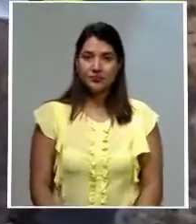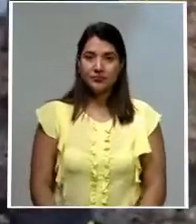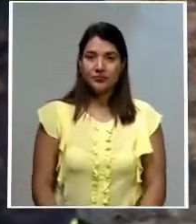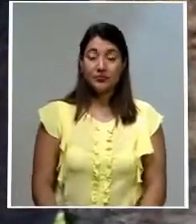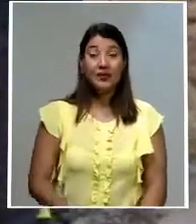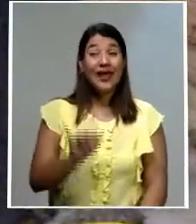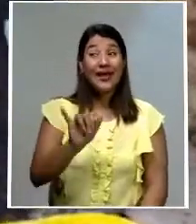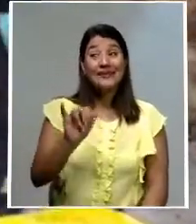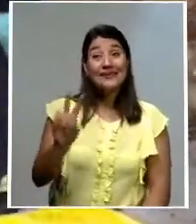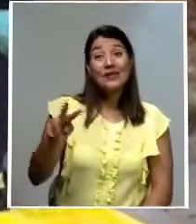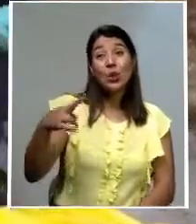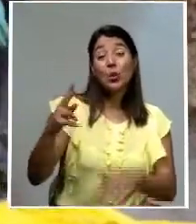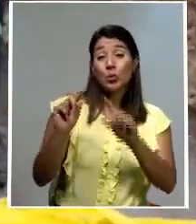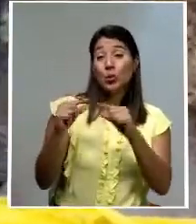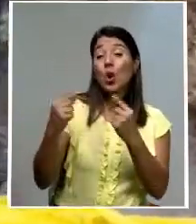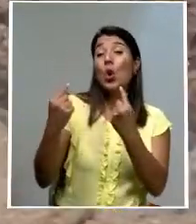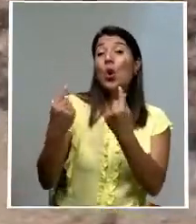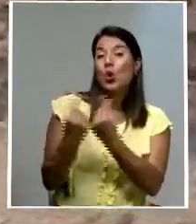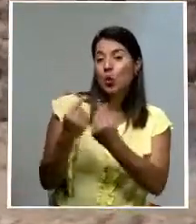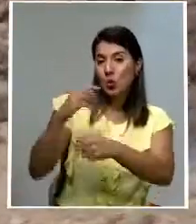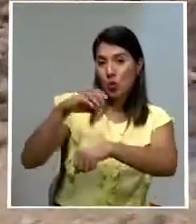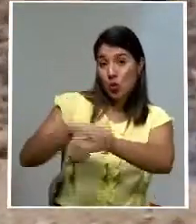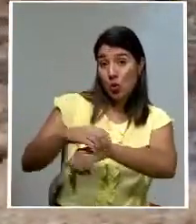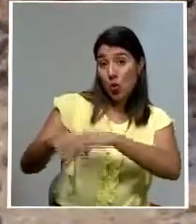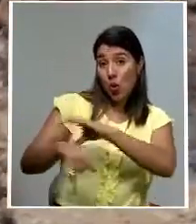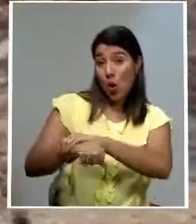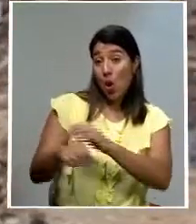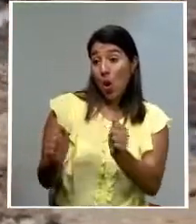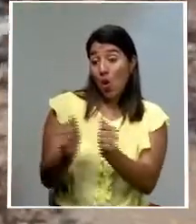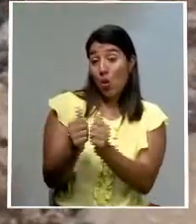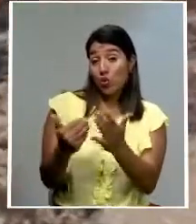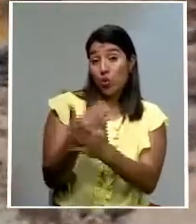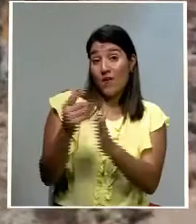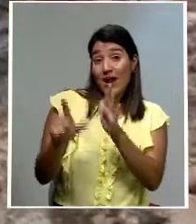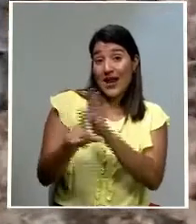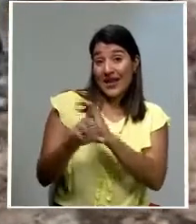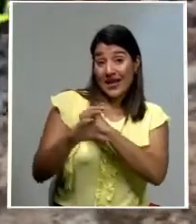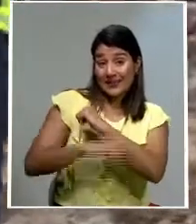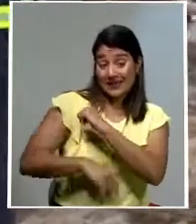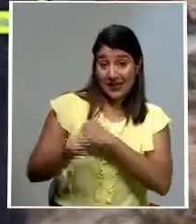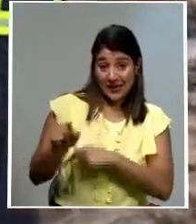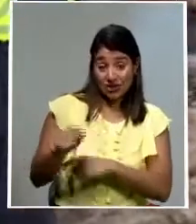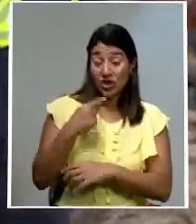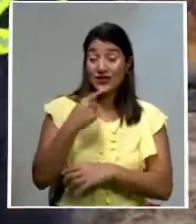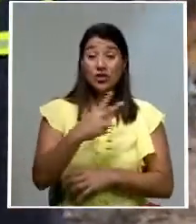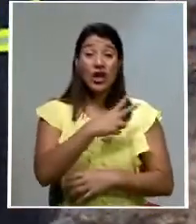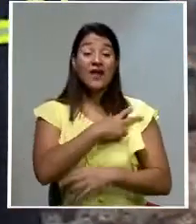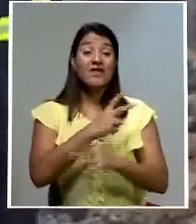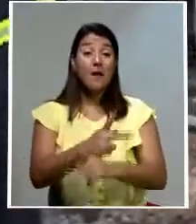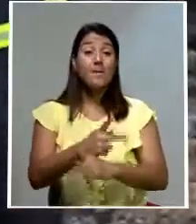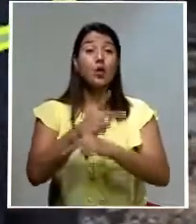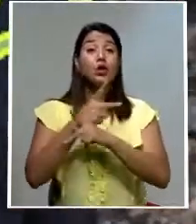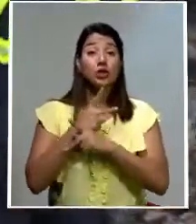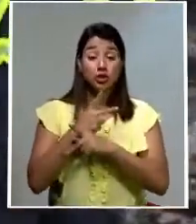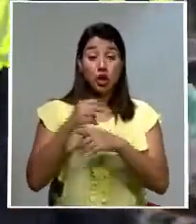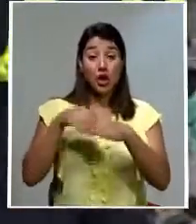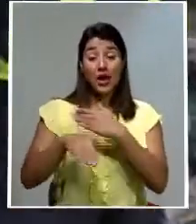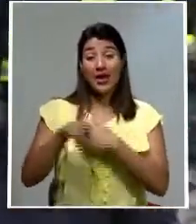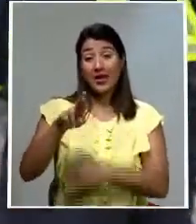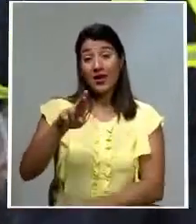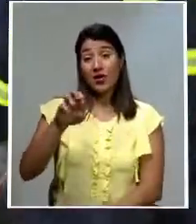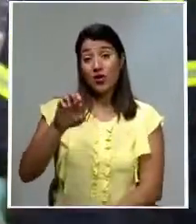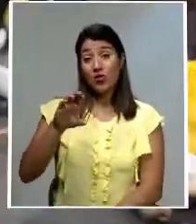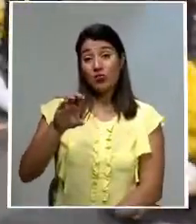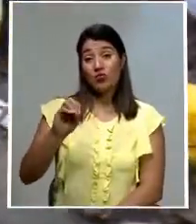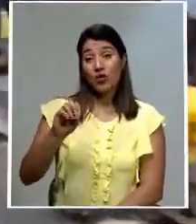segunda organización que se procesa mediante la reciente ley que sanciona este delito. De acuerdo con el jefe de protección de bienes de Recope, Hans